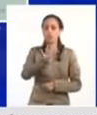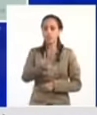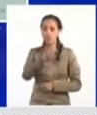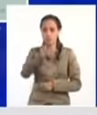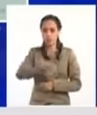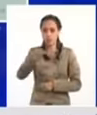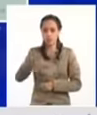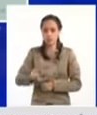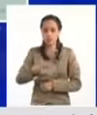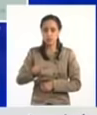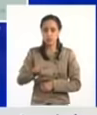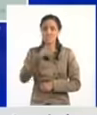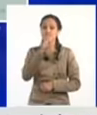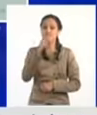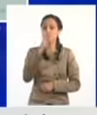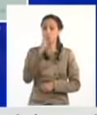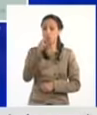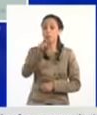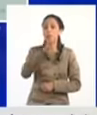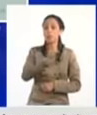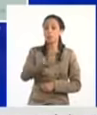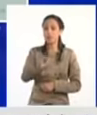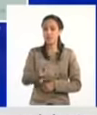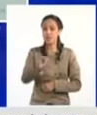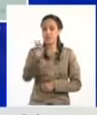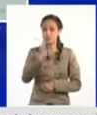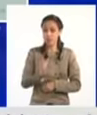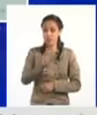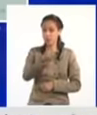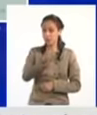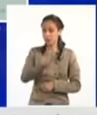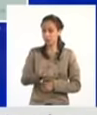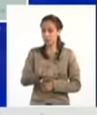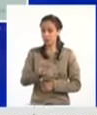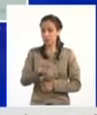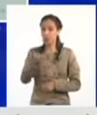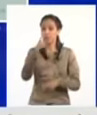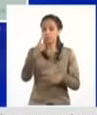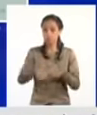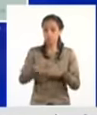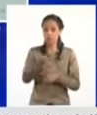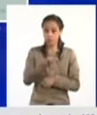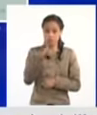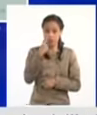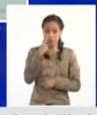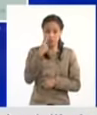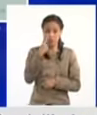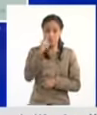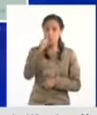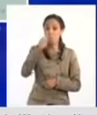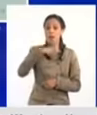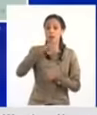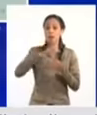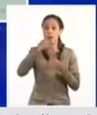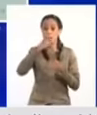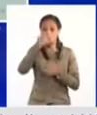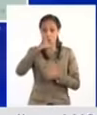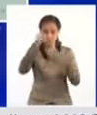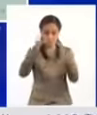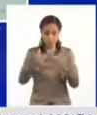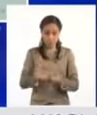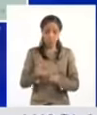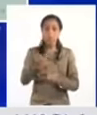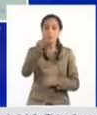Ciro Redondo 26, Venezuela 24, pero de Baraguá, Bolivia, Florencia, Majagua y 1 de enero también